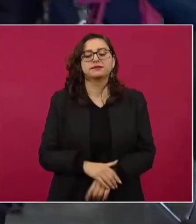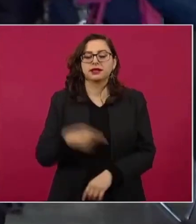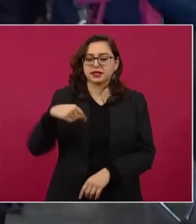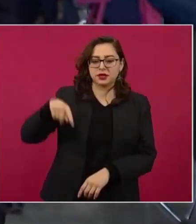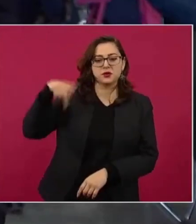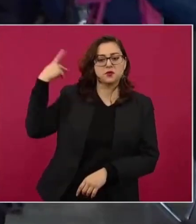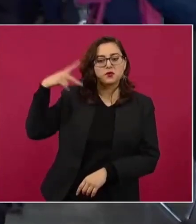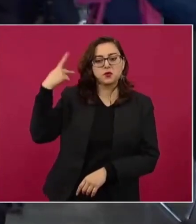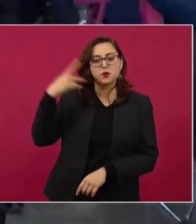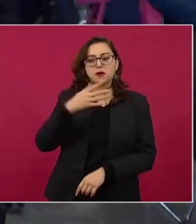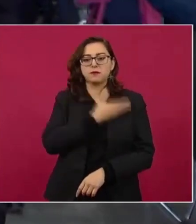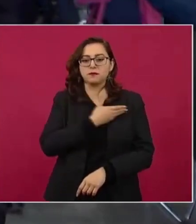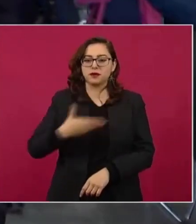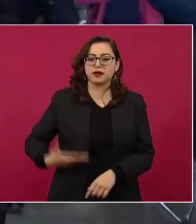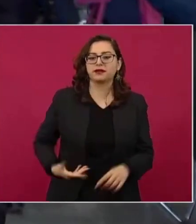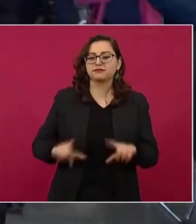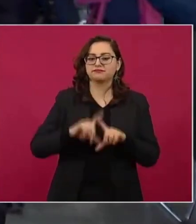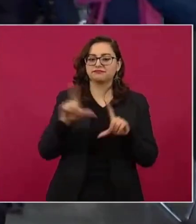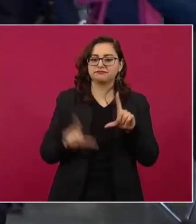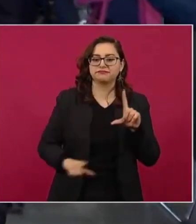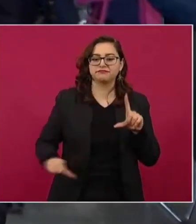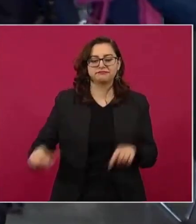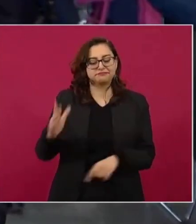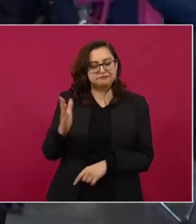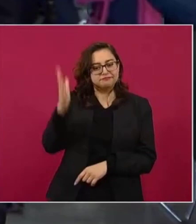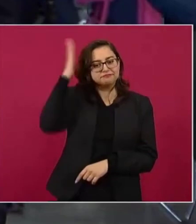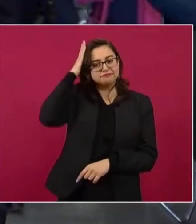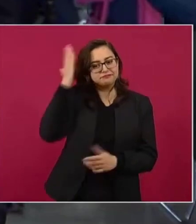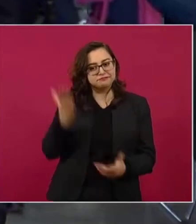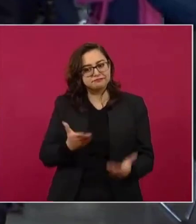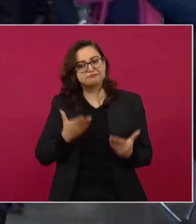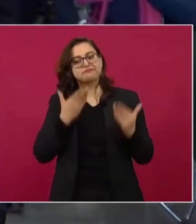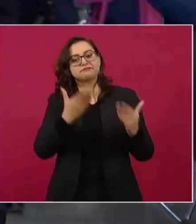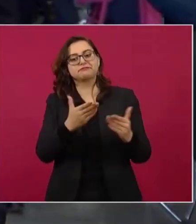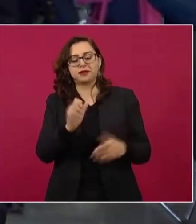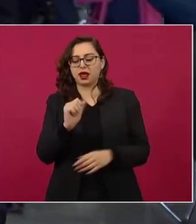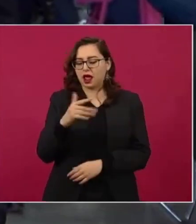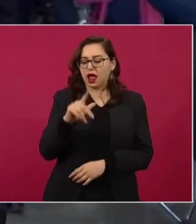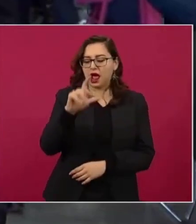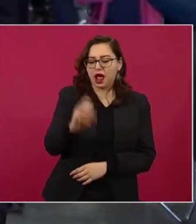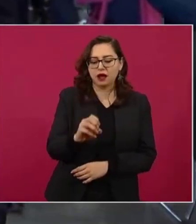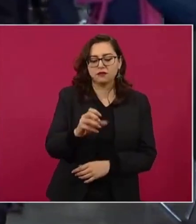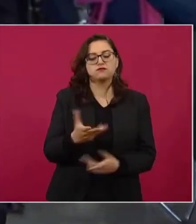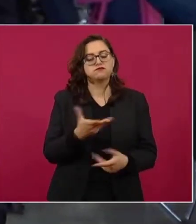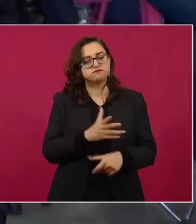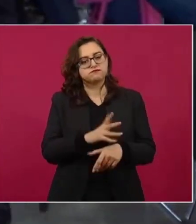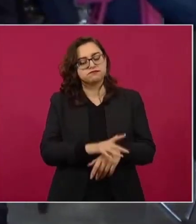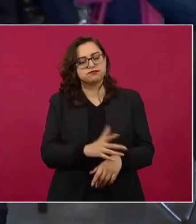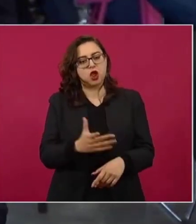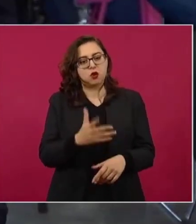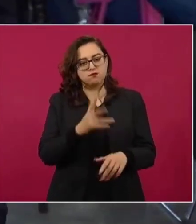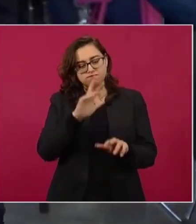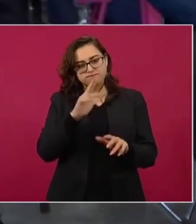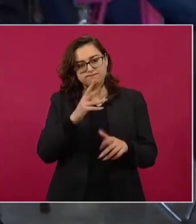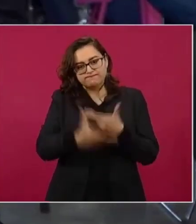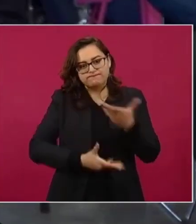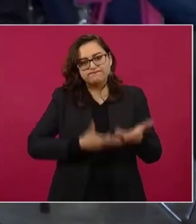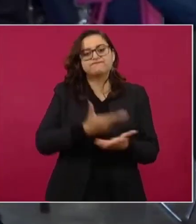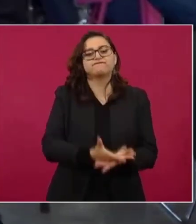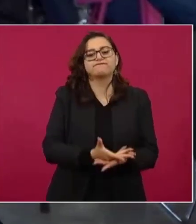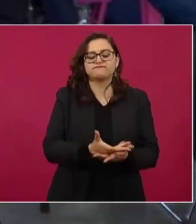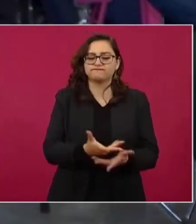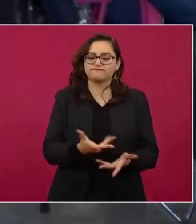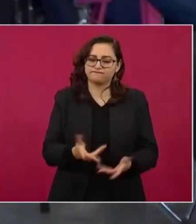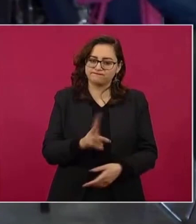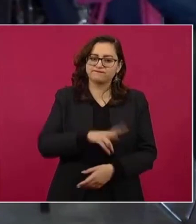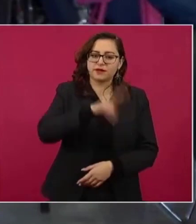a mi presidente la república a nuestro líder a nuestro líder andrés manuel lópez obrador para que pronto